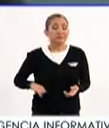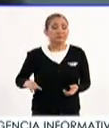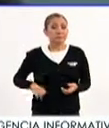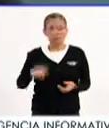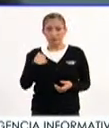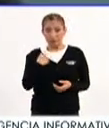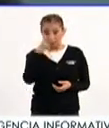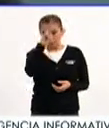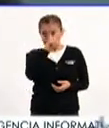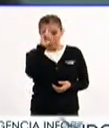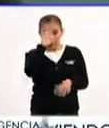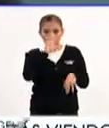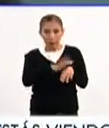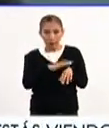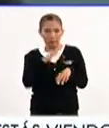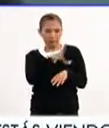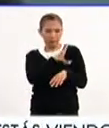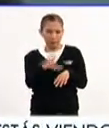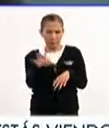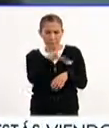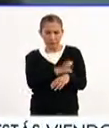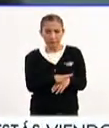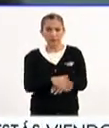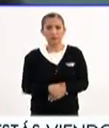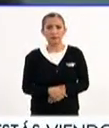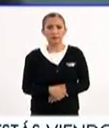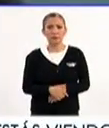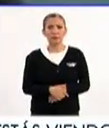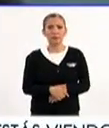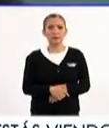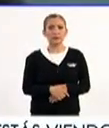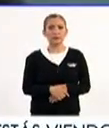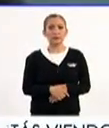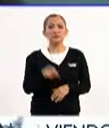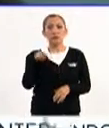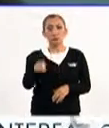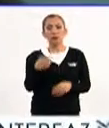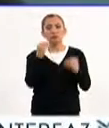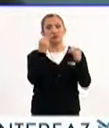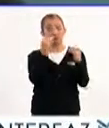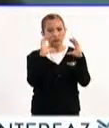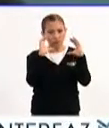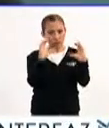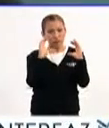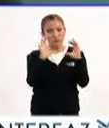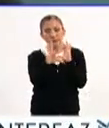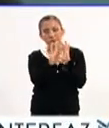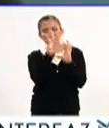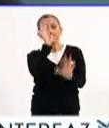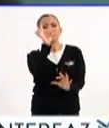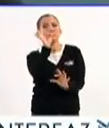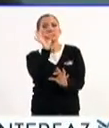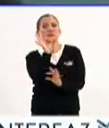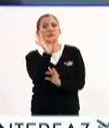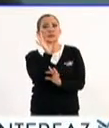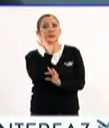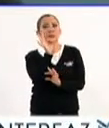Yo lo que les recomendaría más en general es que tuvieran mucho cuidado al seleccionar